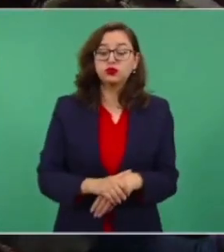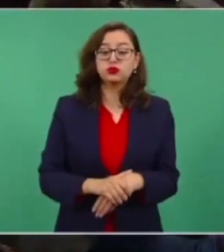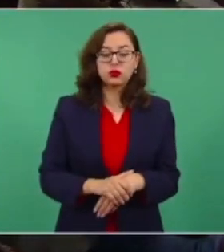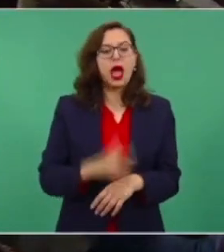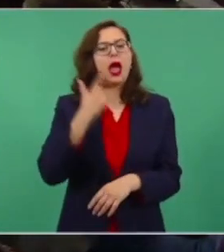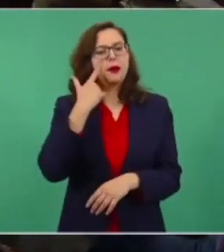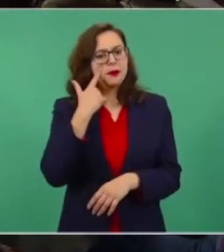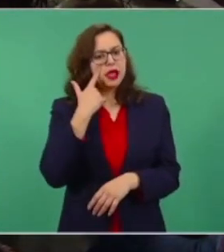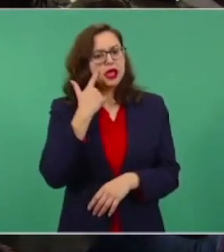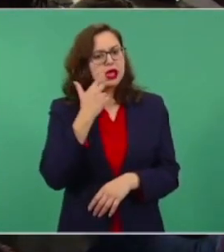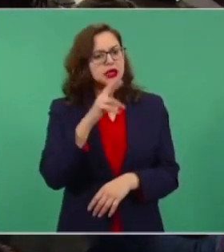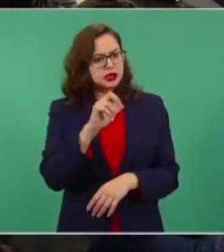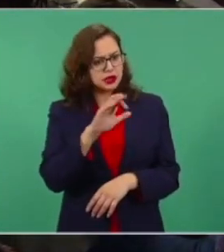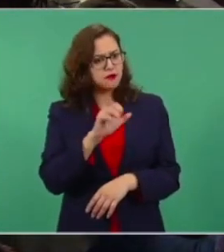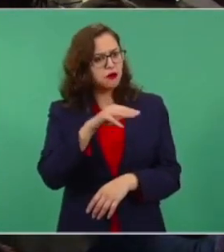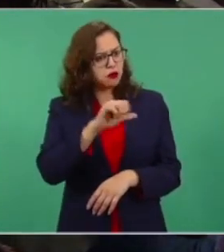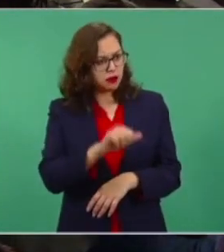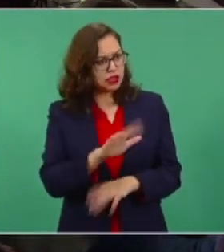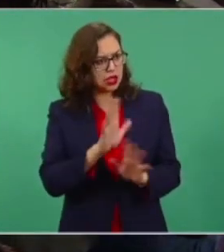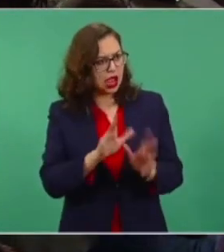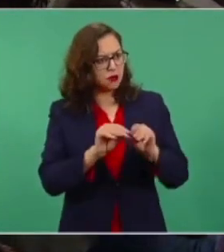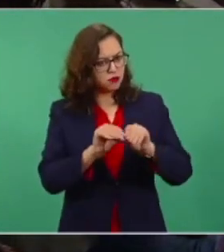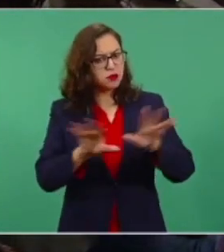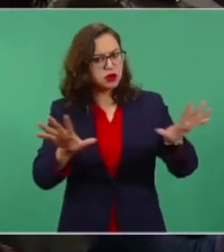A ver, vamos a ver.